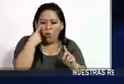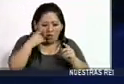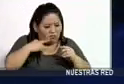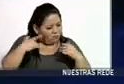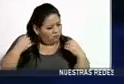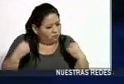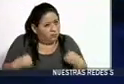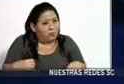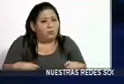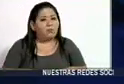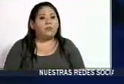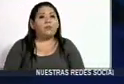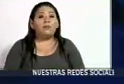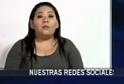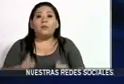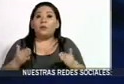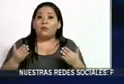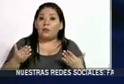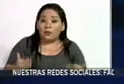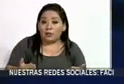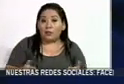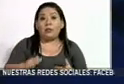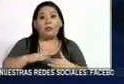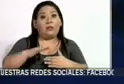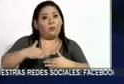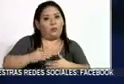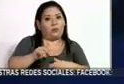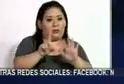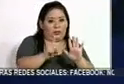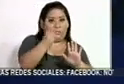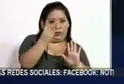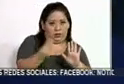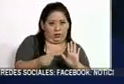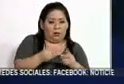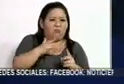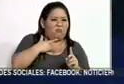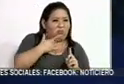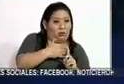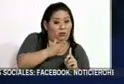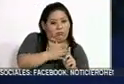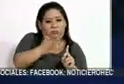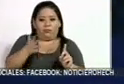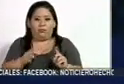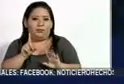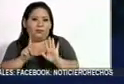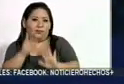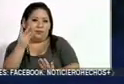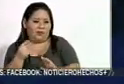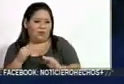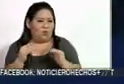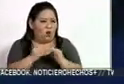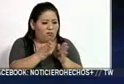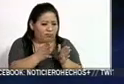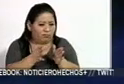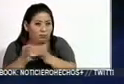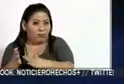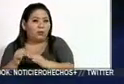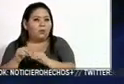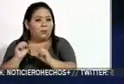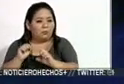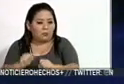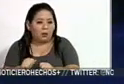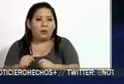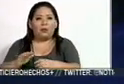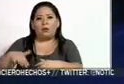sintomatología y en cinco o seis días posteriores a estar con esta sintomatología puede comenzar a